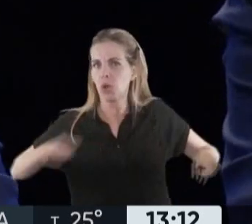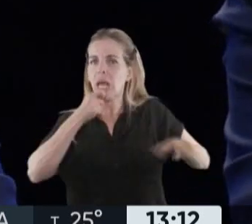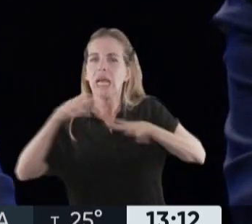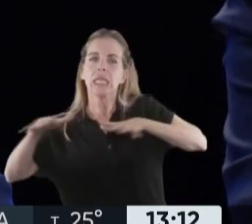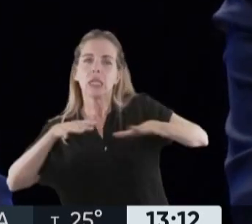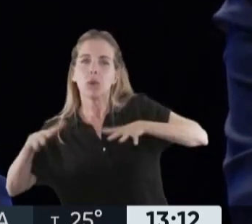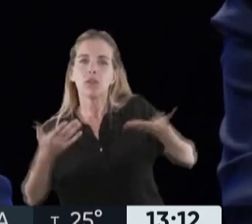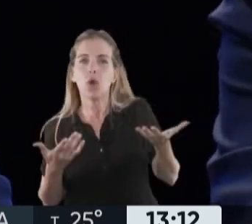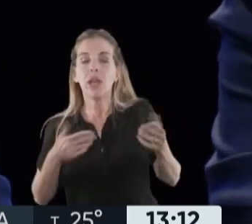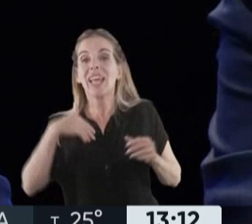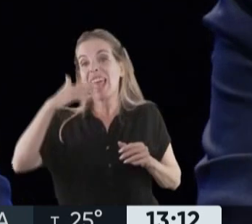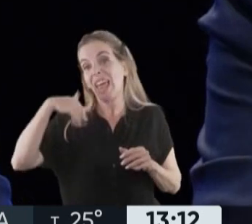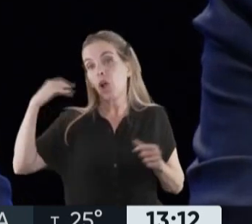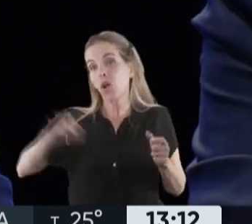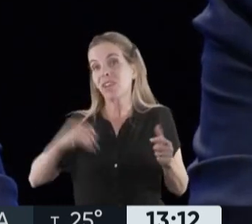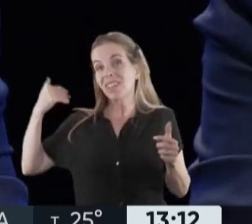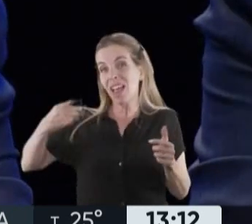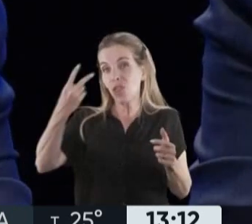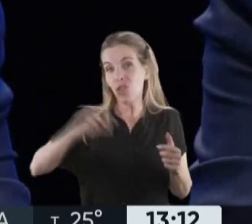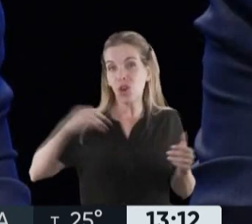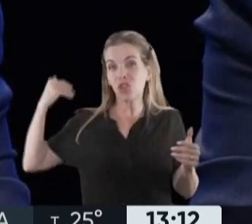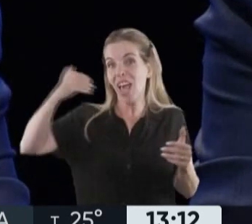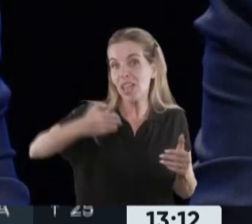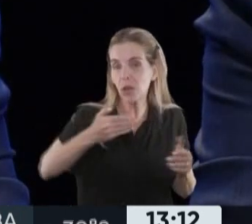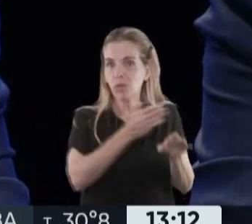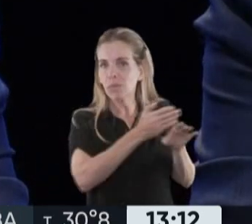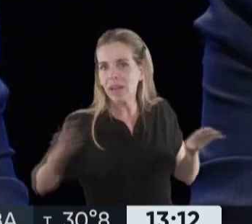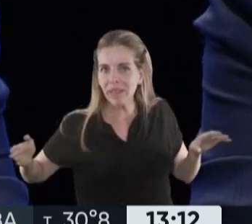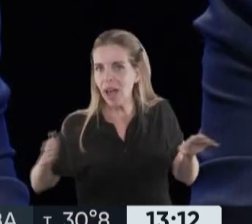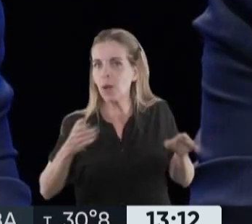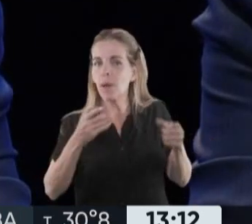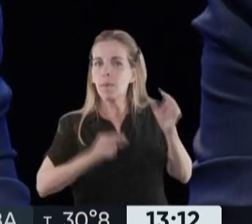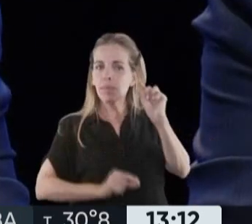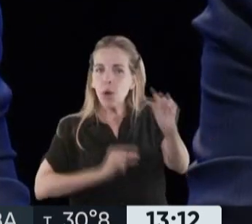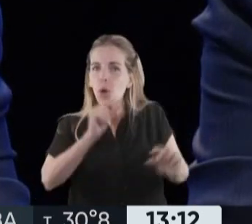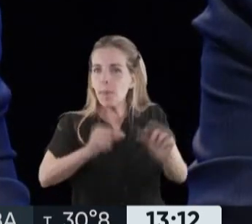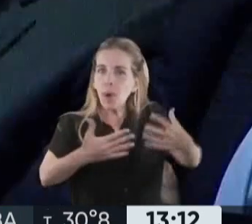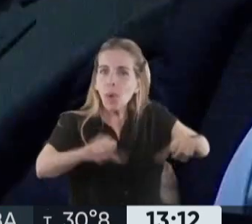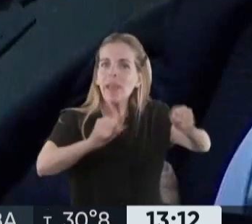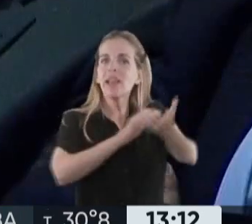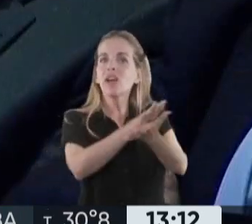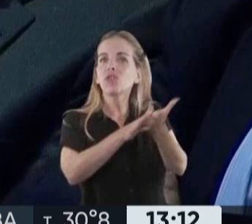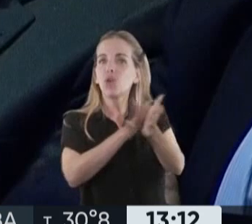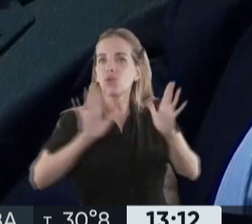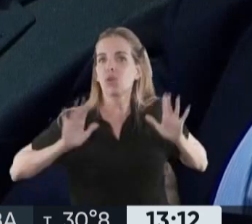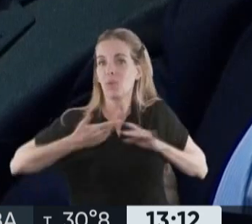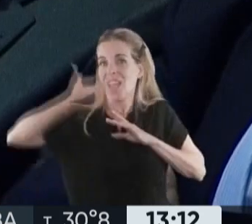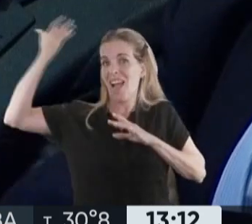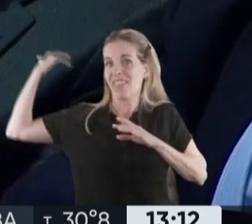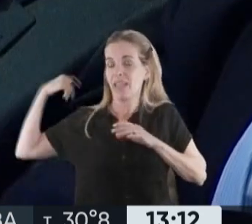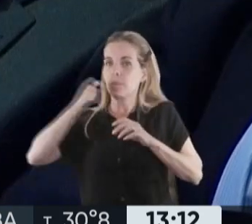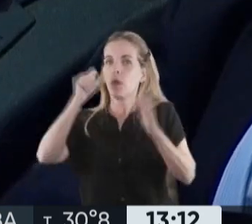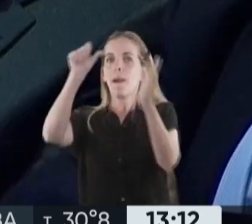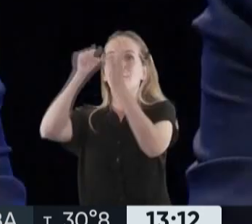encontrar la solución. Porque en ese momento, el 10% de los países más